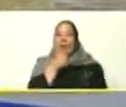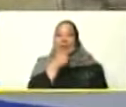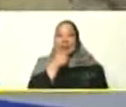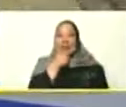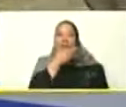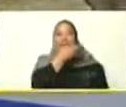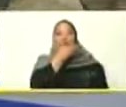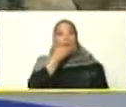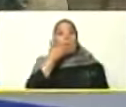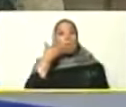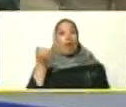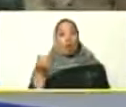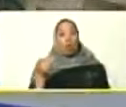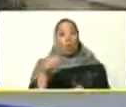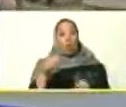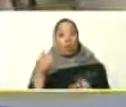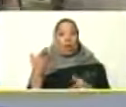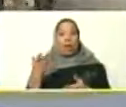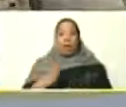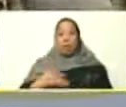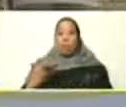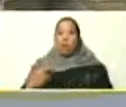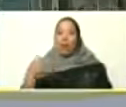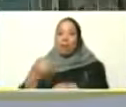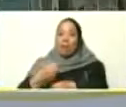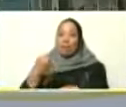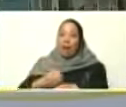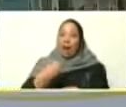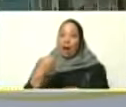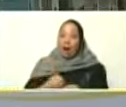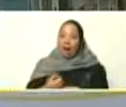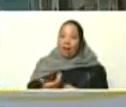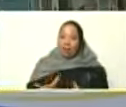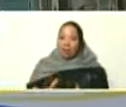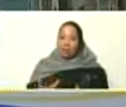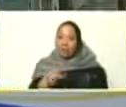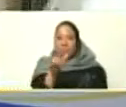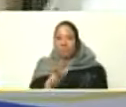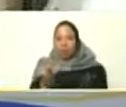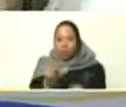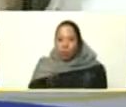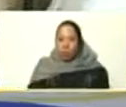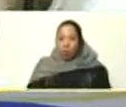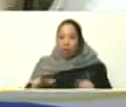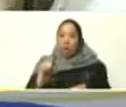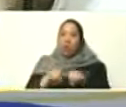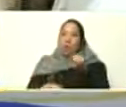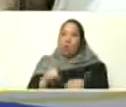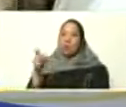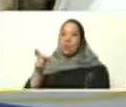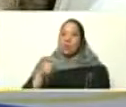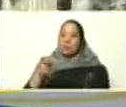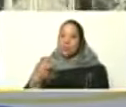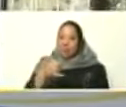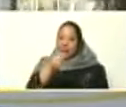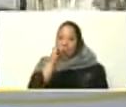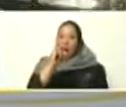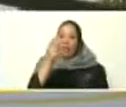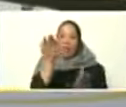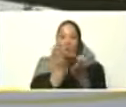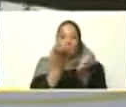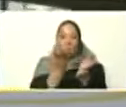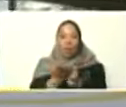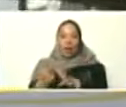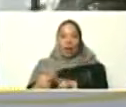mejores circunstancias funcionales, en las mejores circunstancias de funcionamiento material. Ahora por aquí lo sabemos